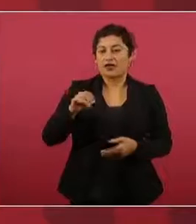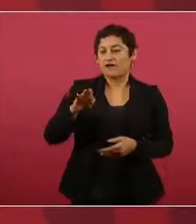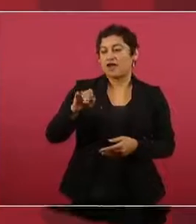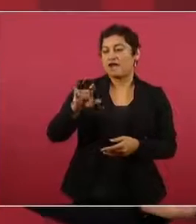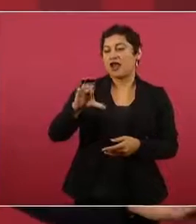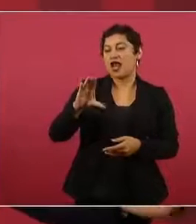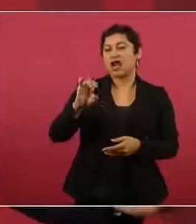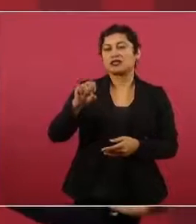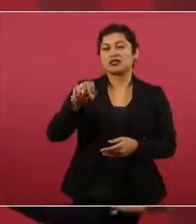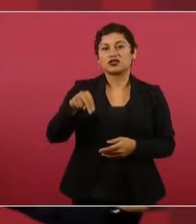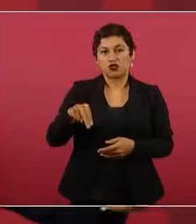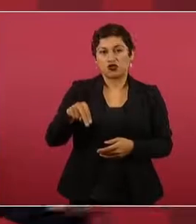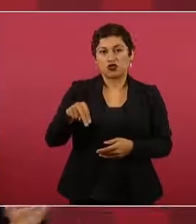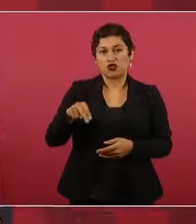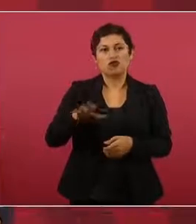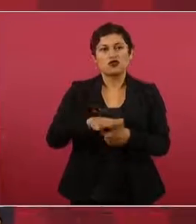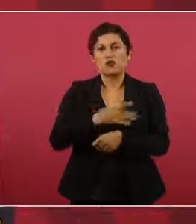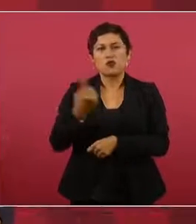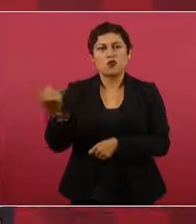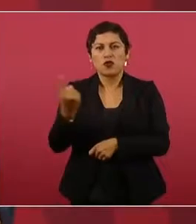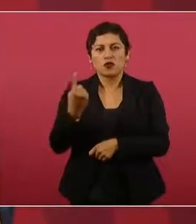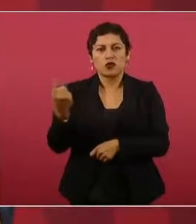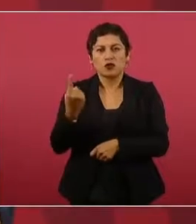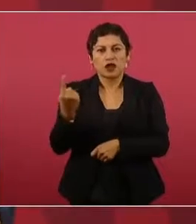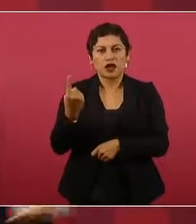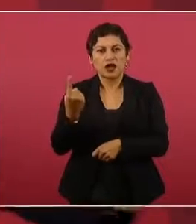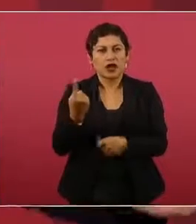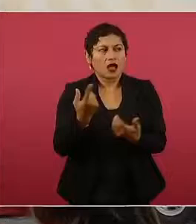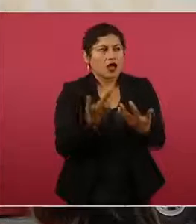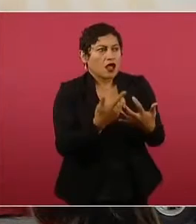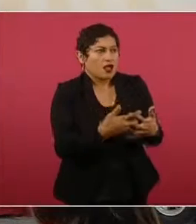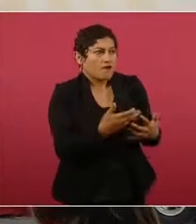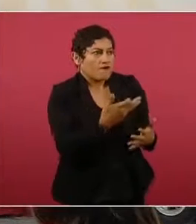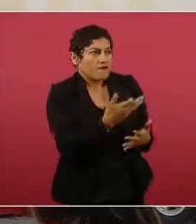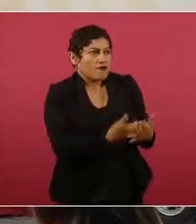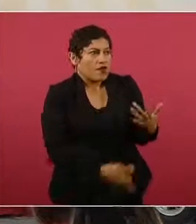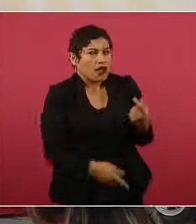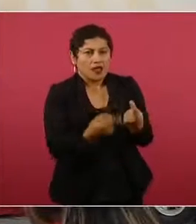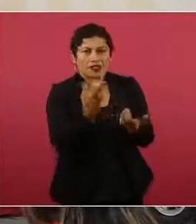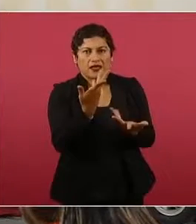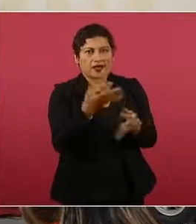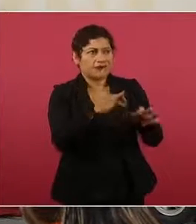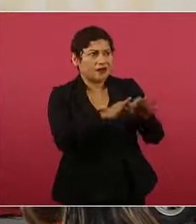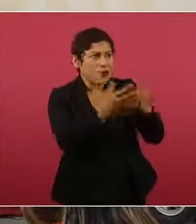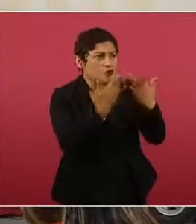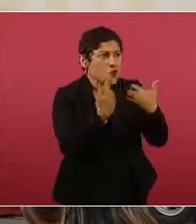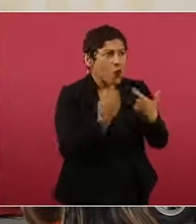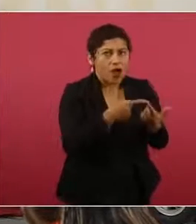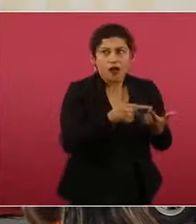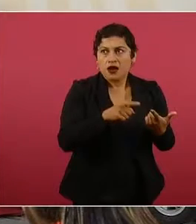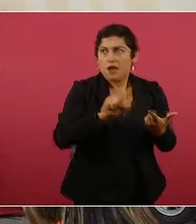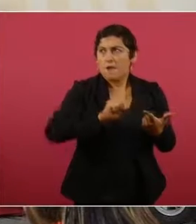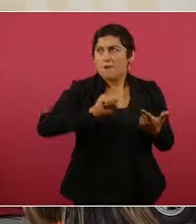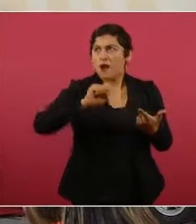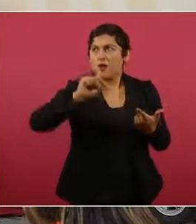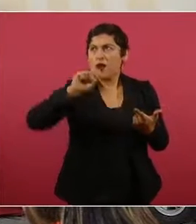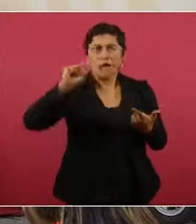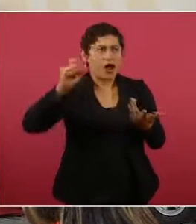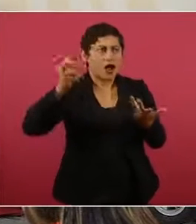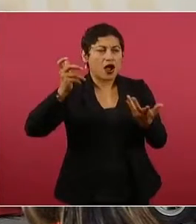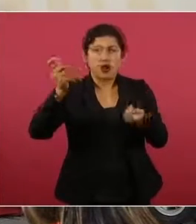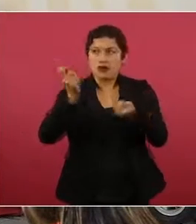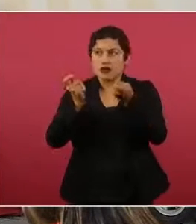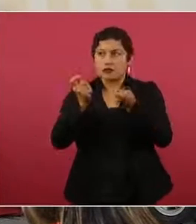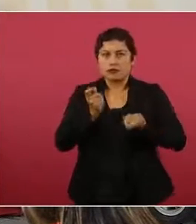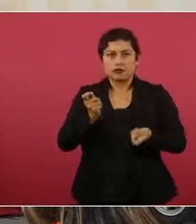de la decadencia productiva? No hay oferta. De que no se